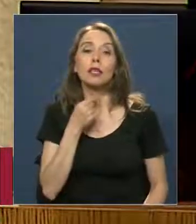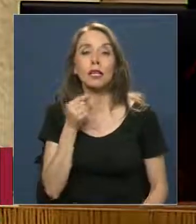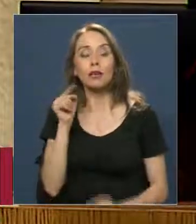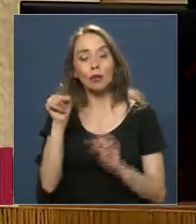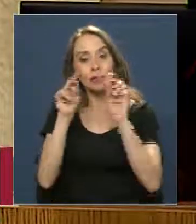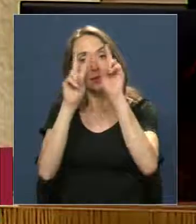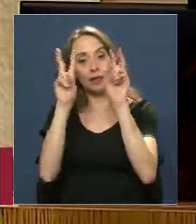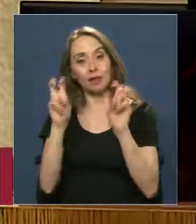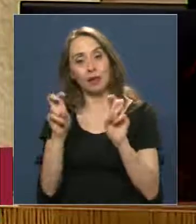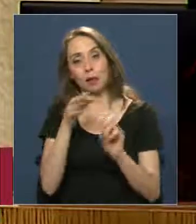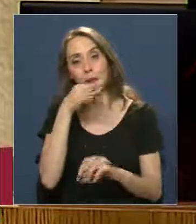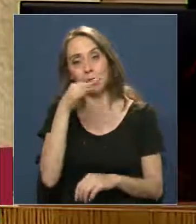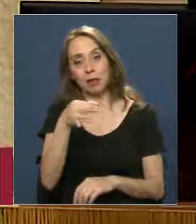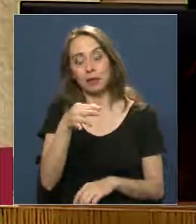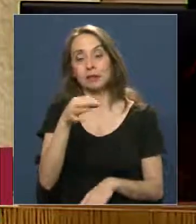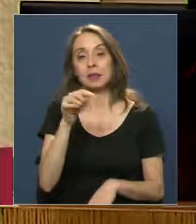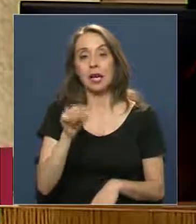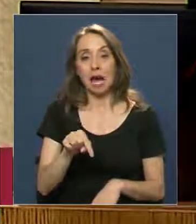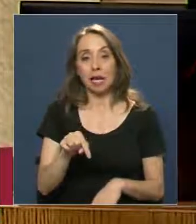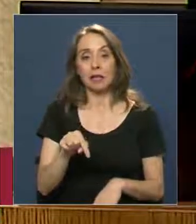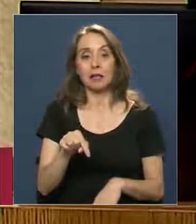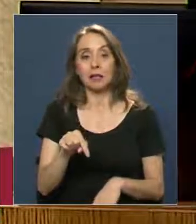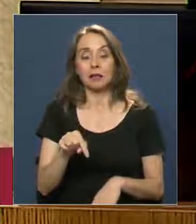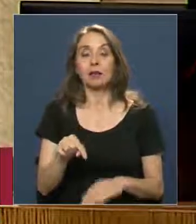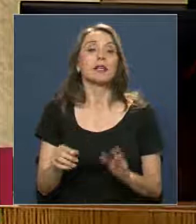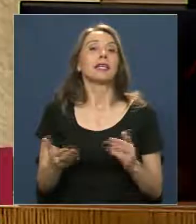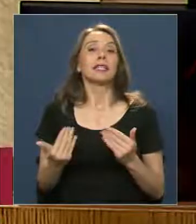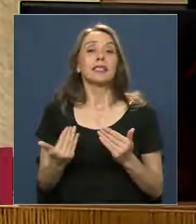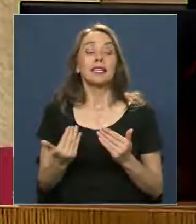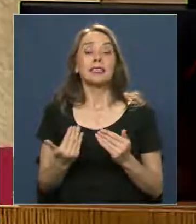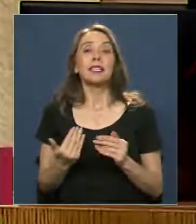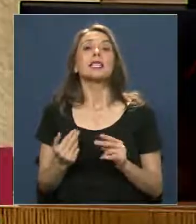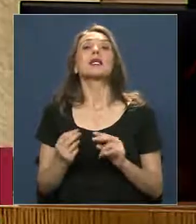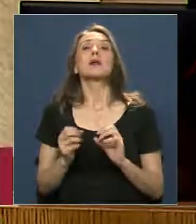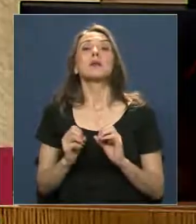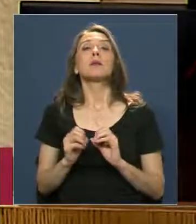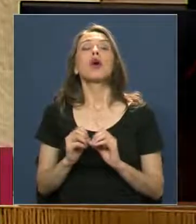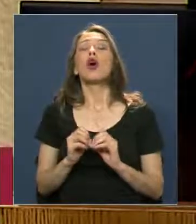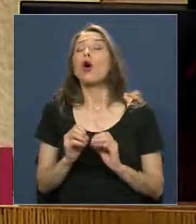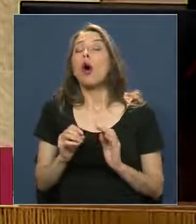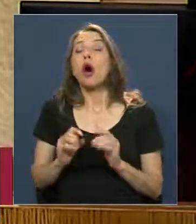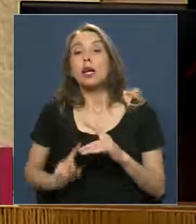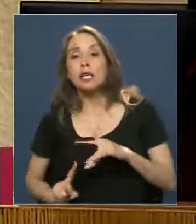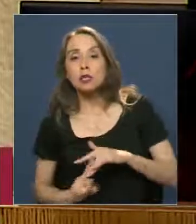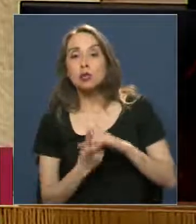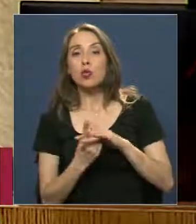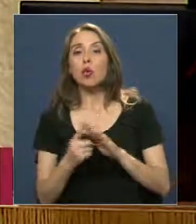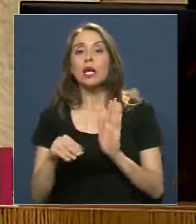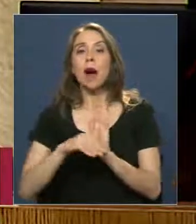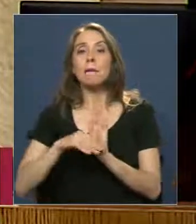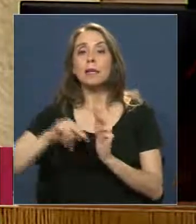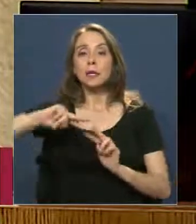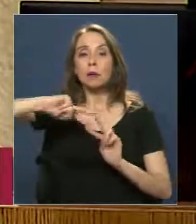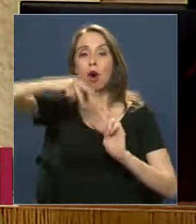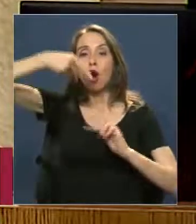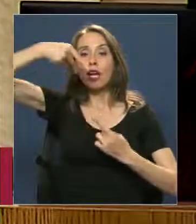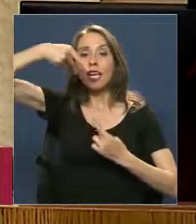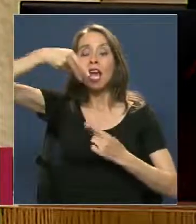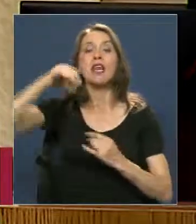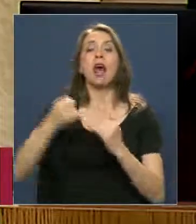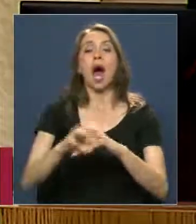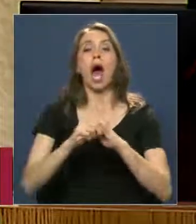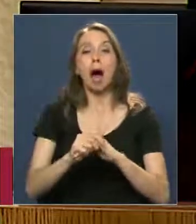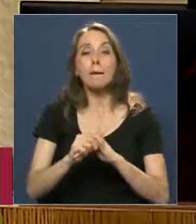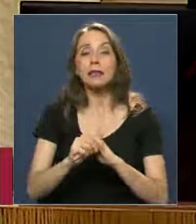punto. Tenemos acá la necesidad del gen mínimo de la amistad, aunque piense diferente a mí. Y tenemos por otro lado